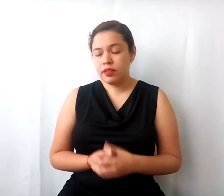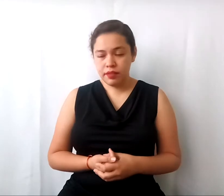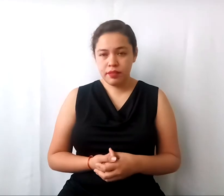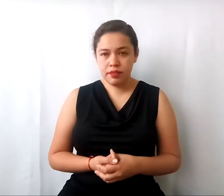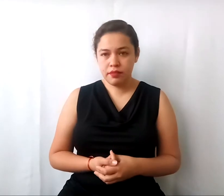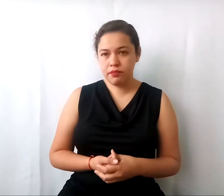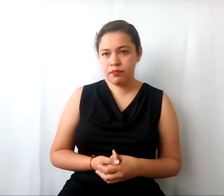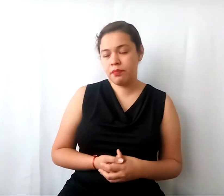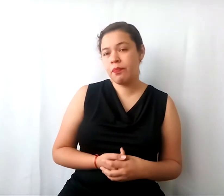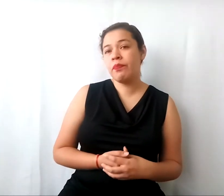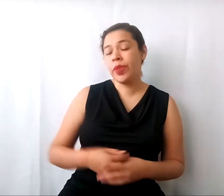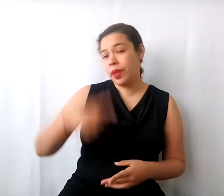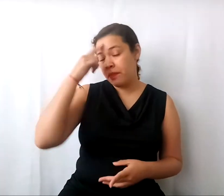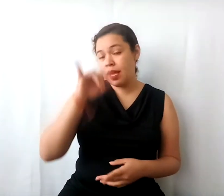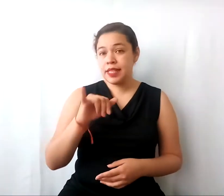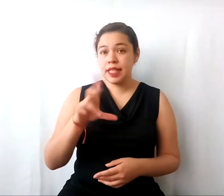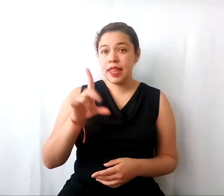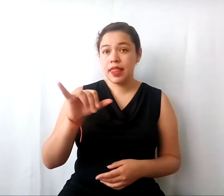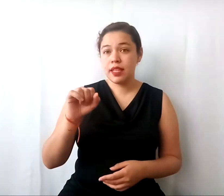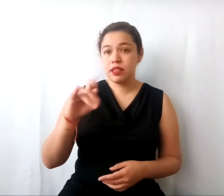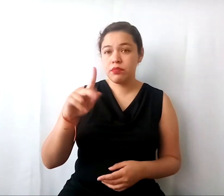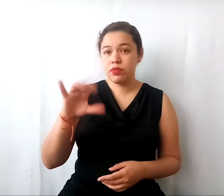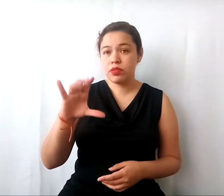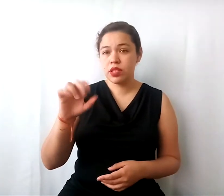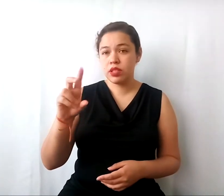para ver si hay disposición de personal o no.